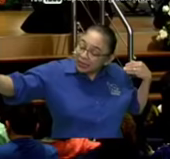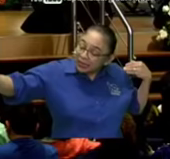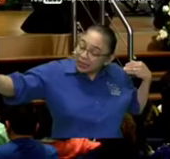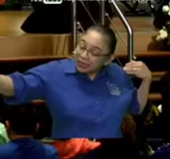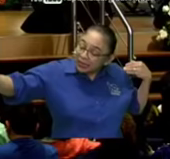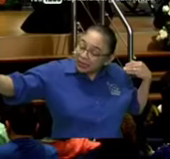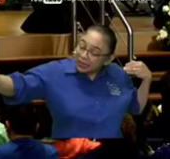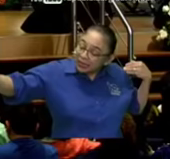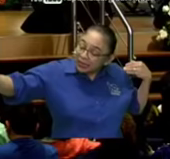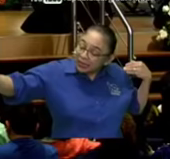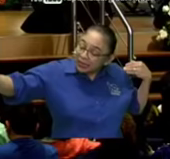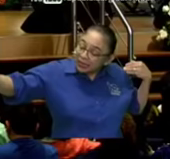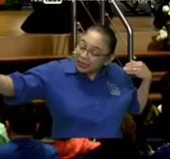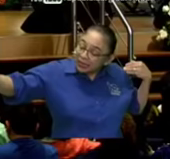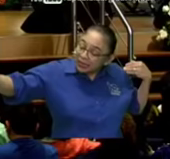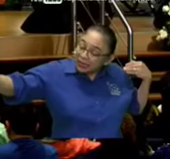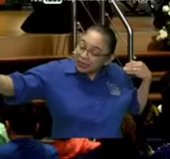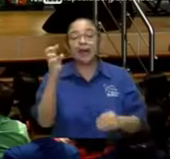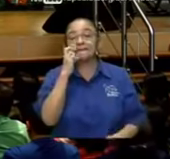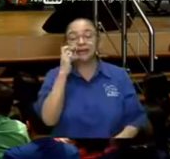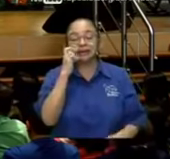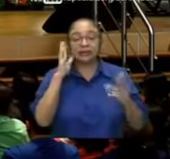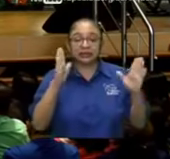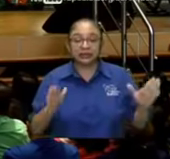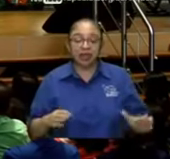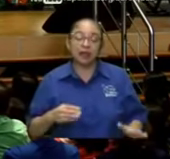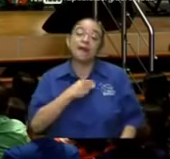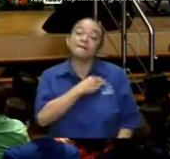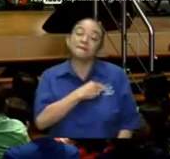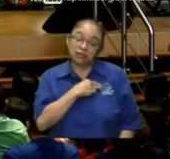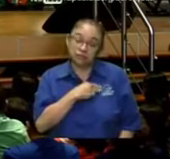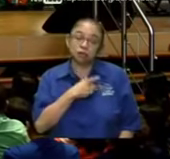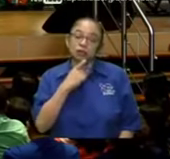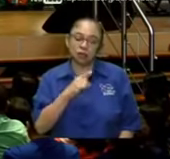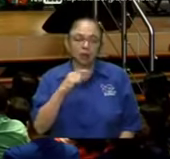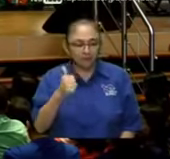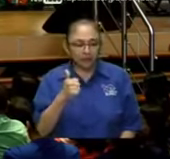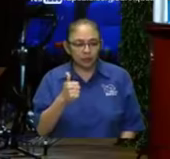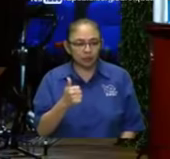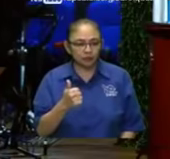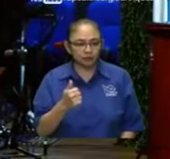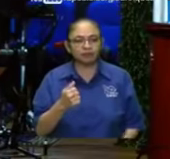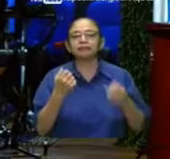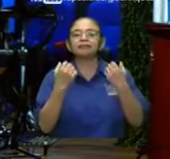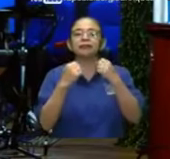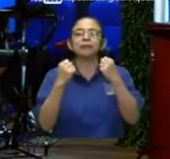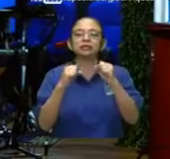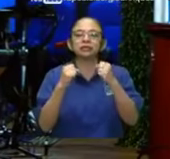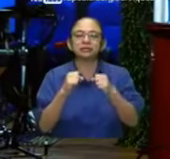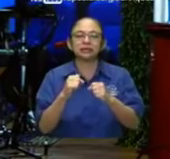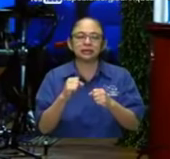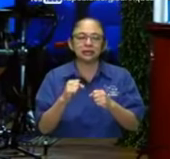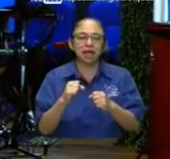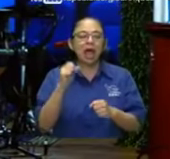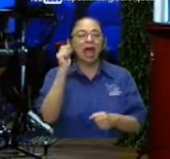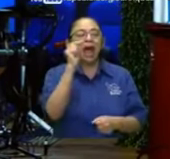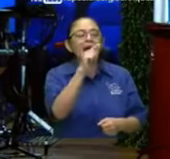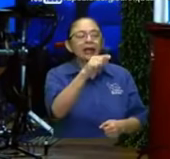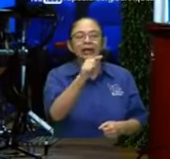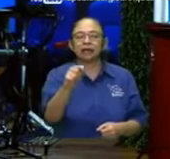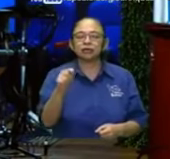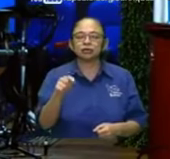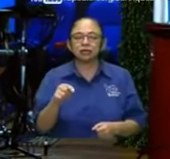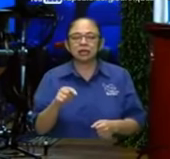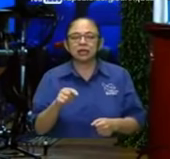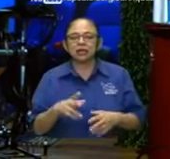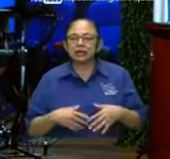la paternidad. Y entonces ministró la paternidad y dijo: bueno, vamos a hacer lo siguiente. Aquellos que les cuesta adorar al